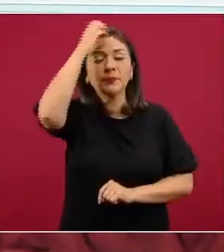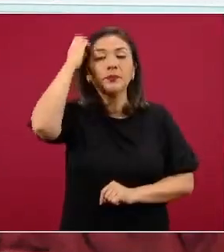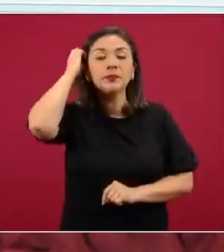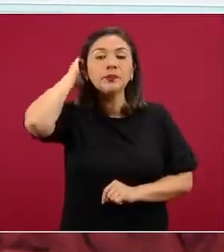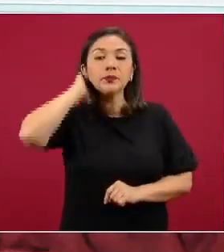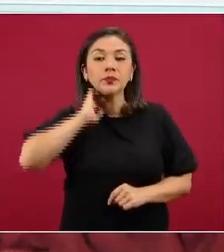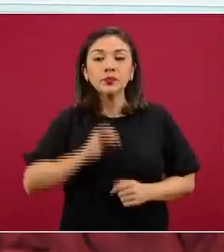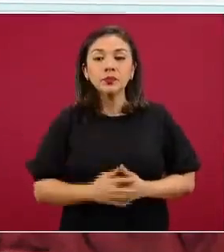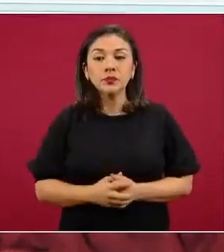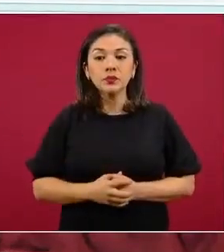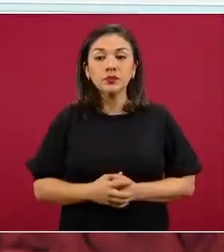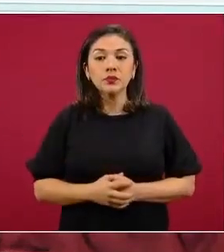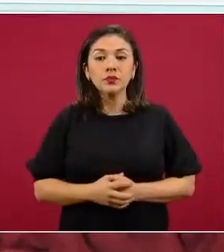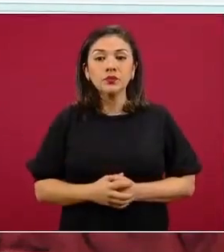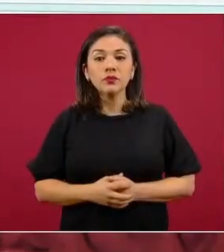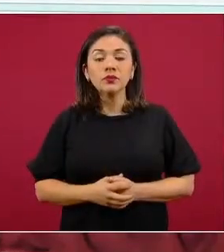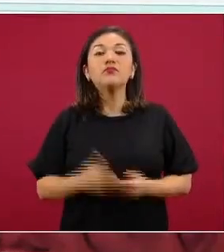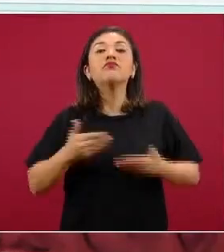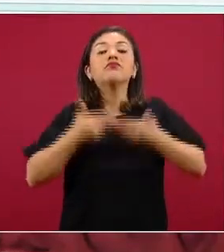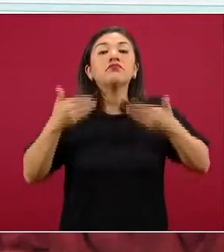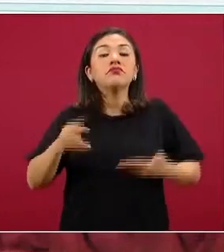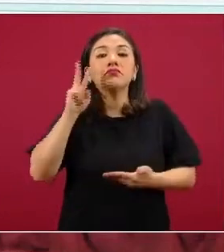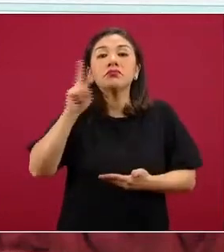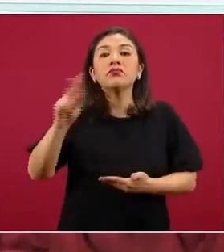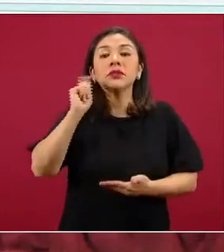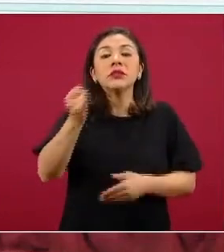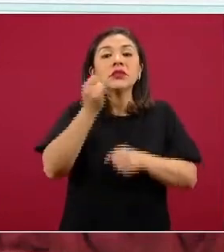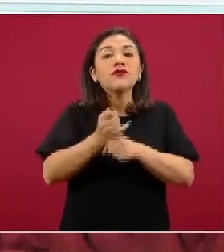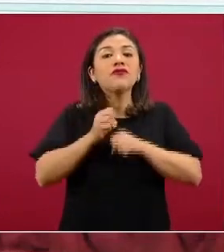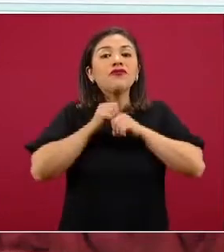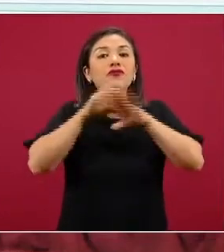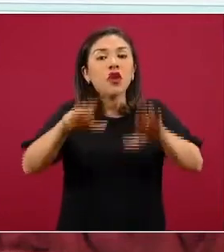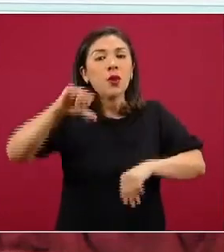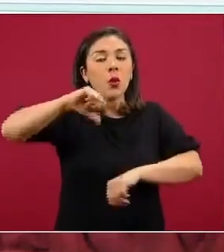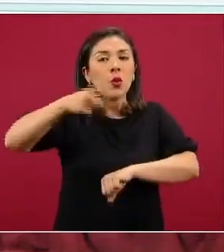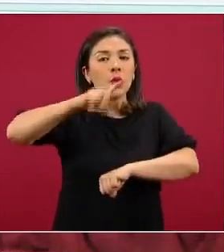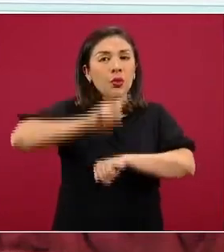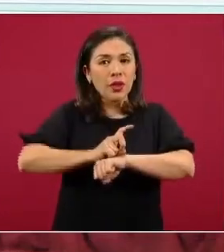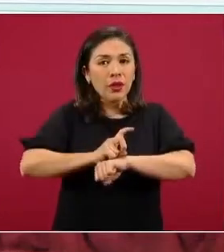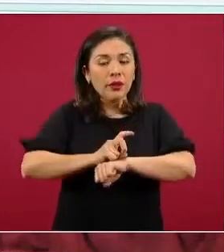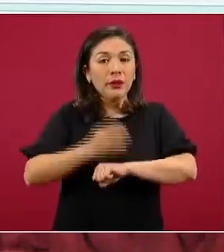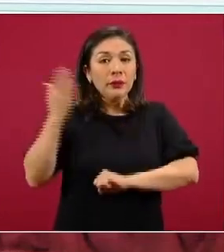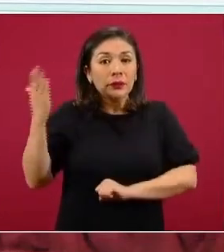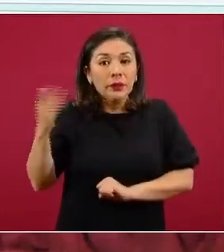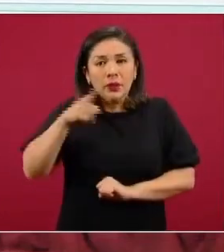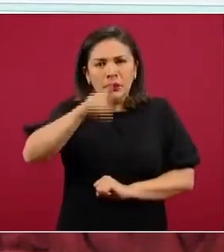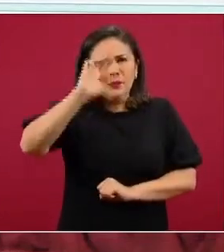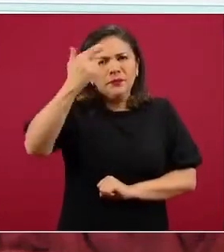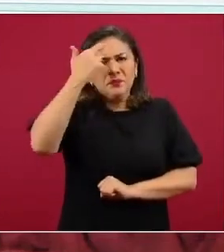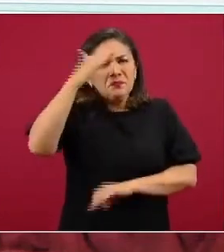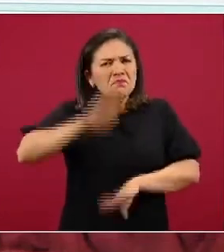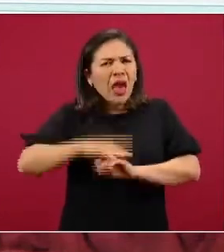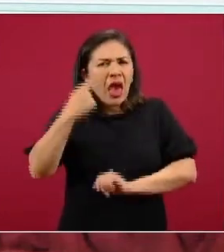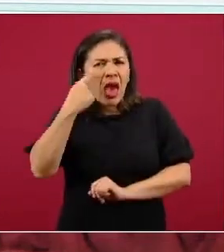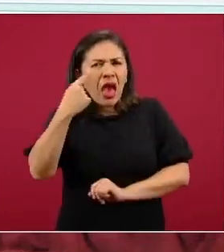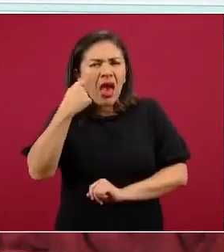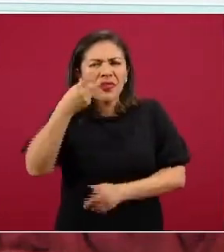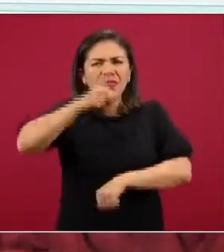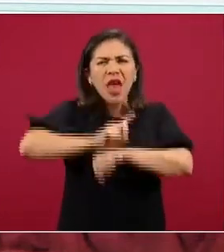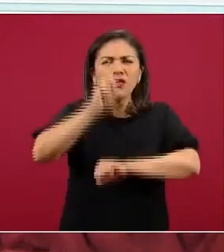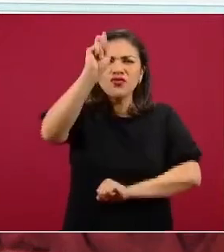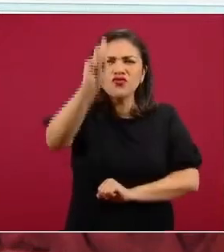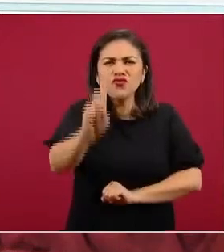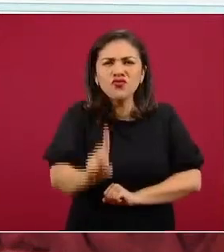favor. Vamos a pasar entonces al informe del día de hoy. Recuerden que normalmente los